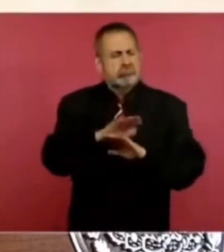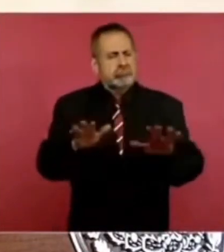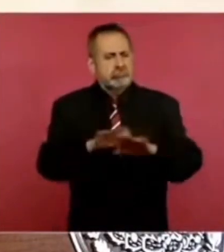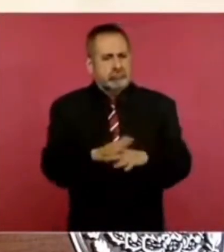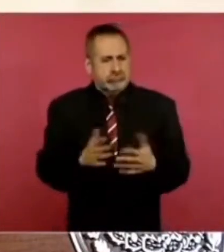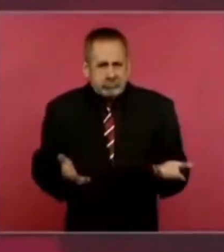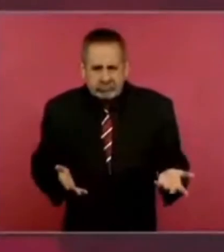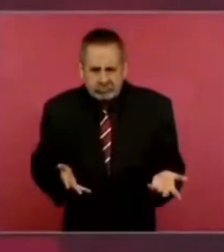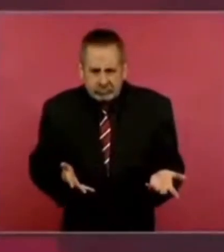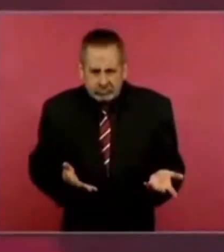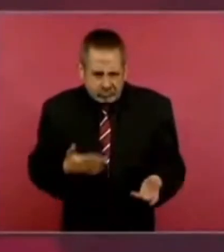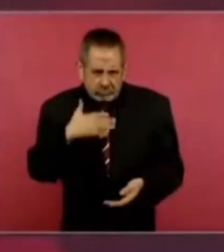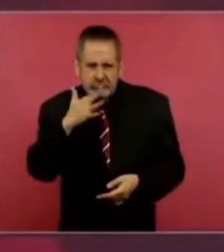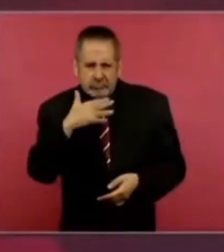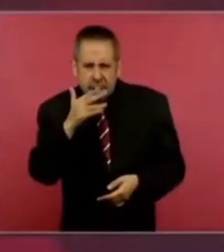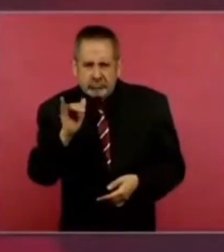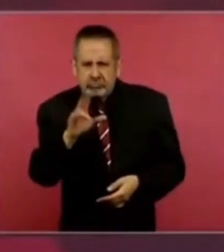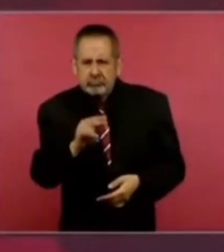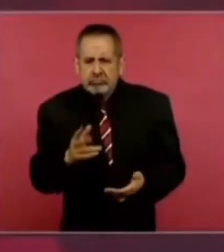que es